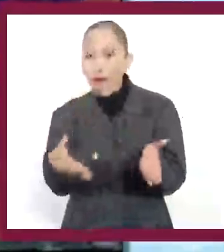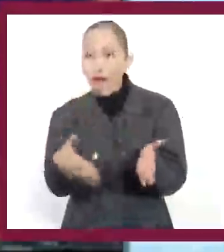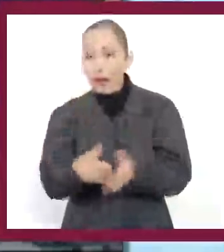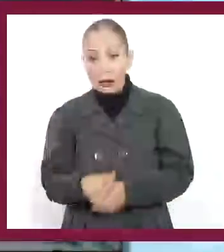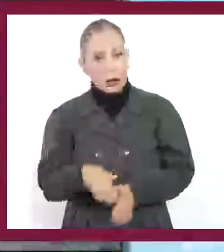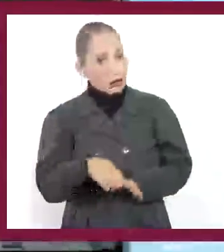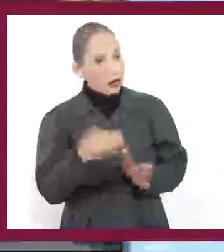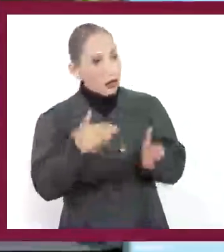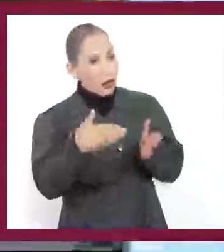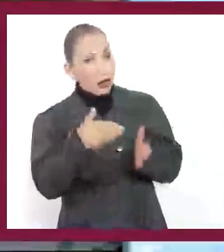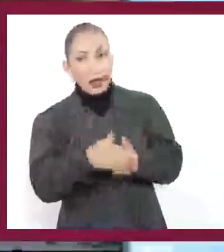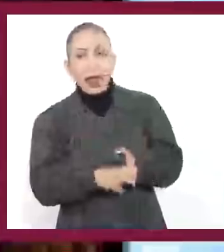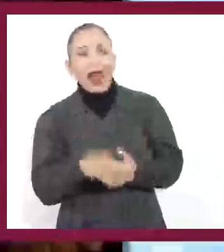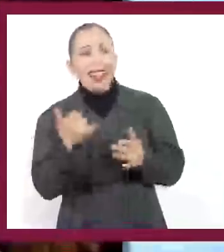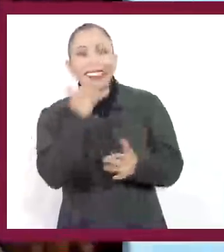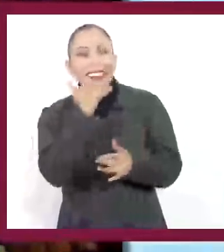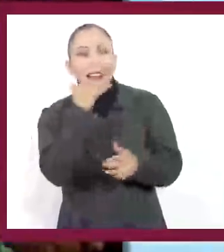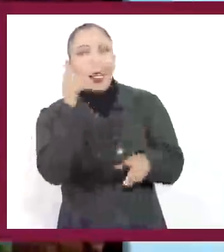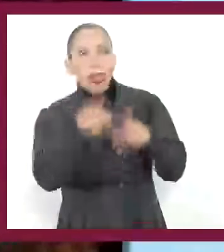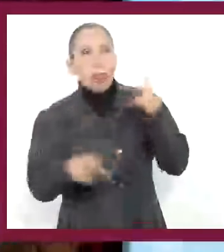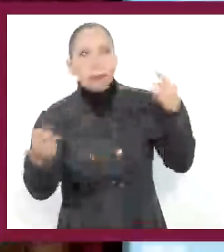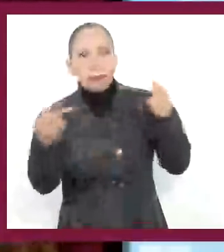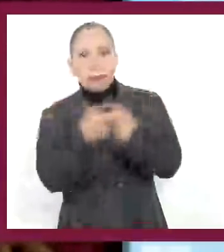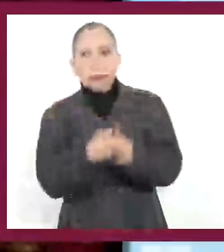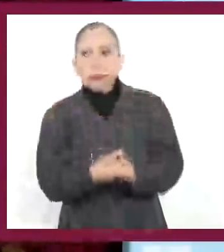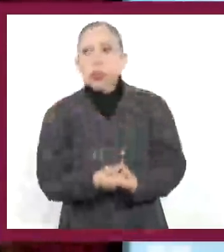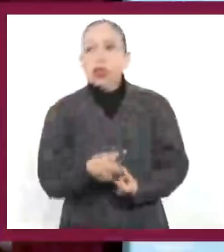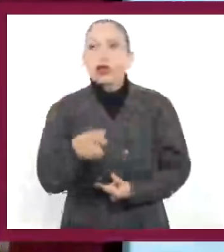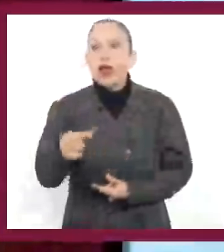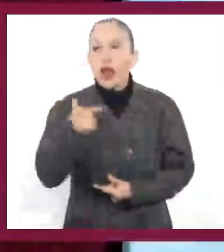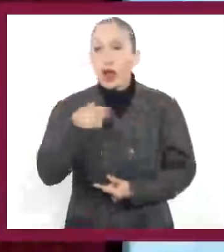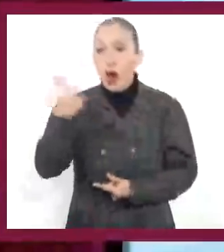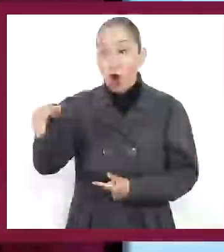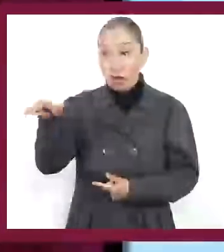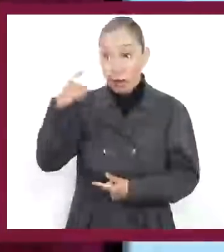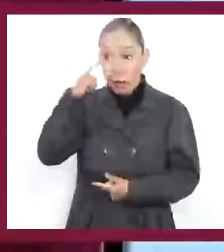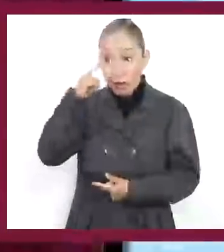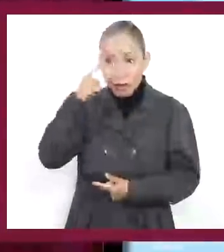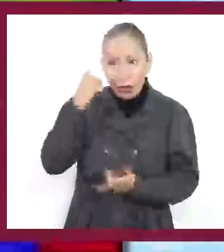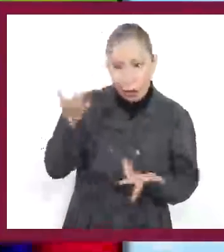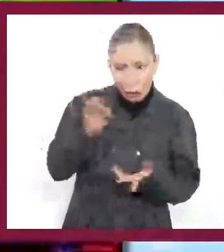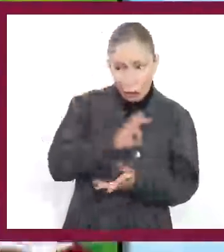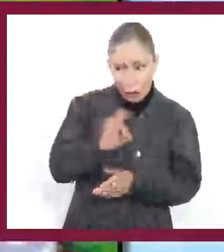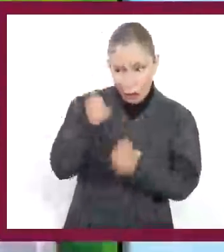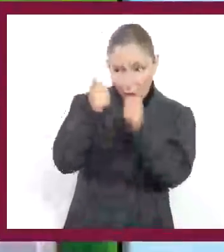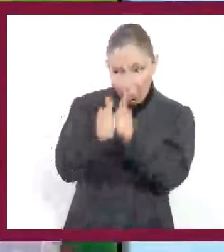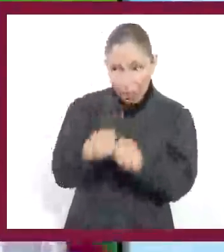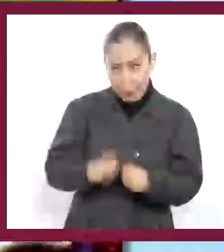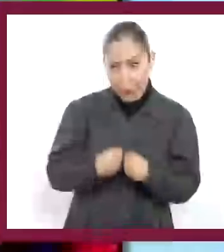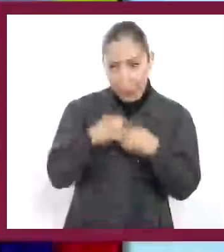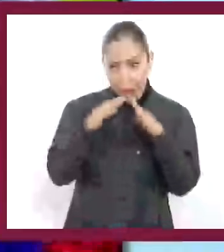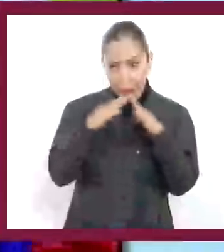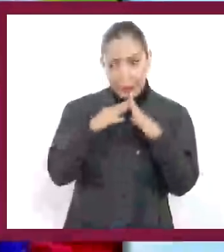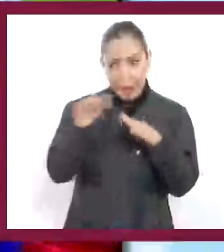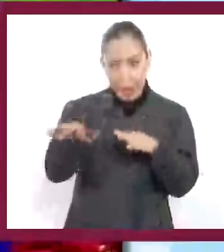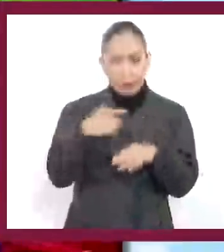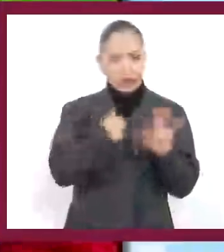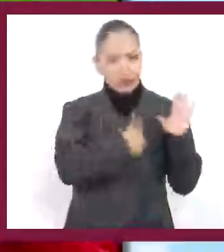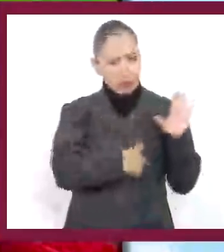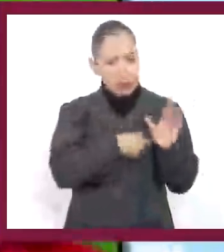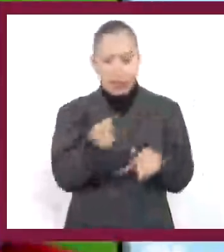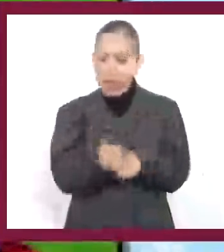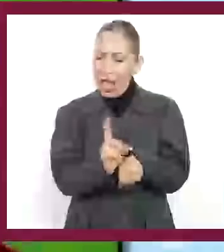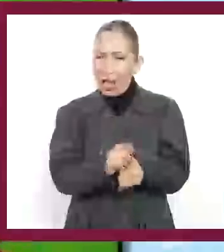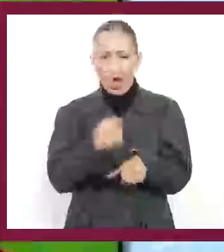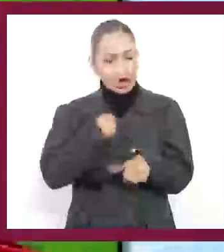Cocinarle comida. Bueno, sí, eso. Ah, bueno, pues, Gruñón, si me dejas quedarme a vivir con ustedes, te prometo que